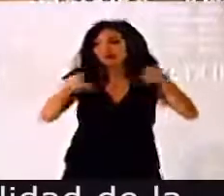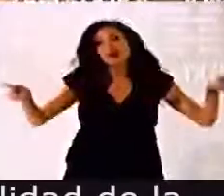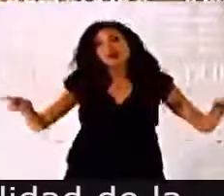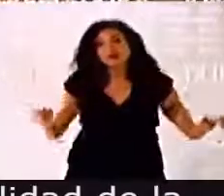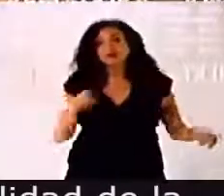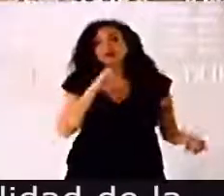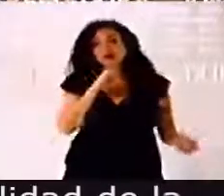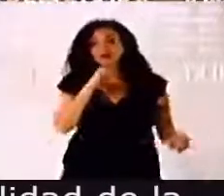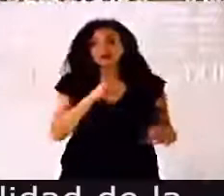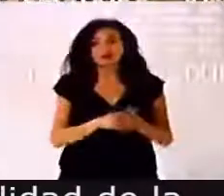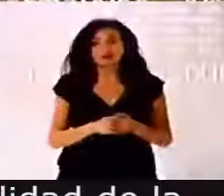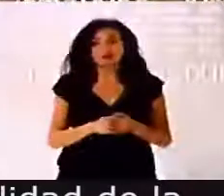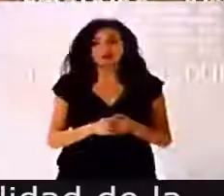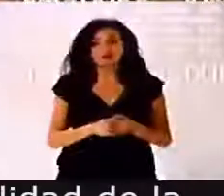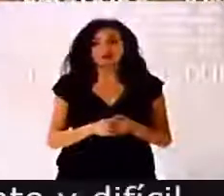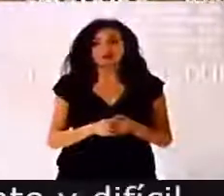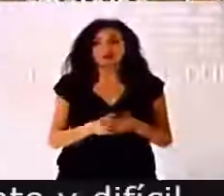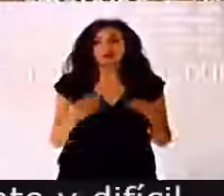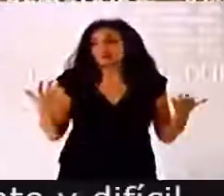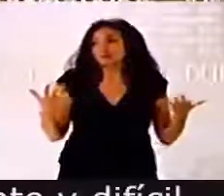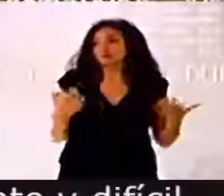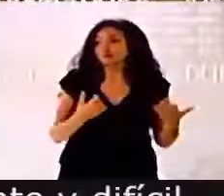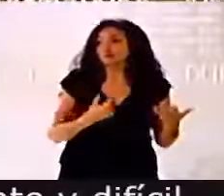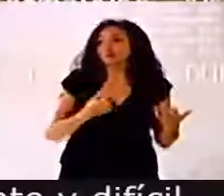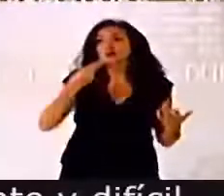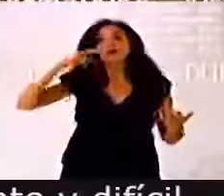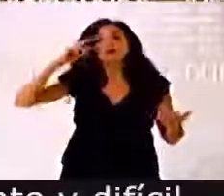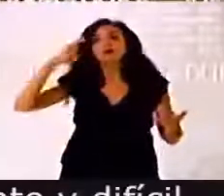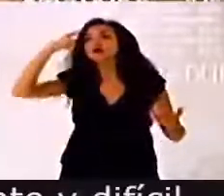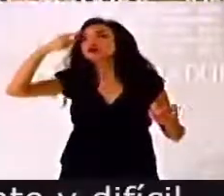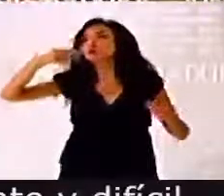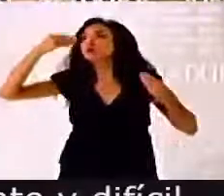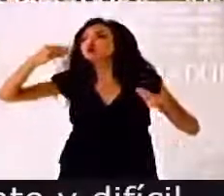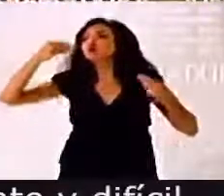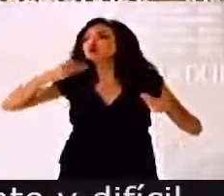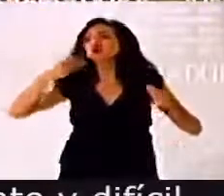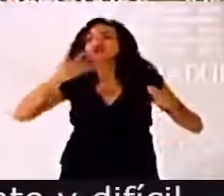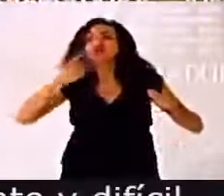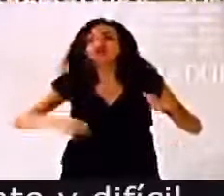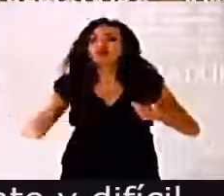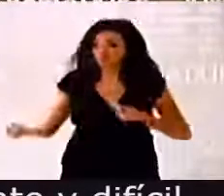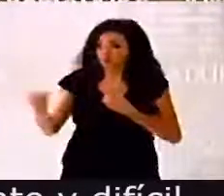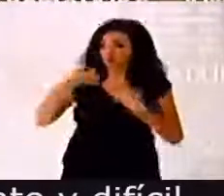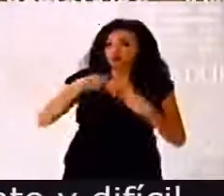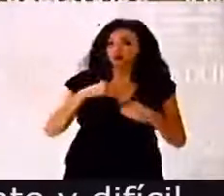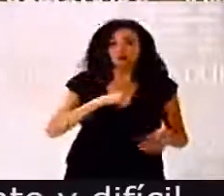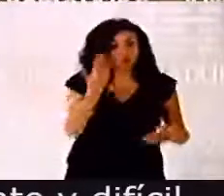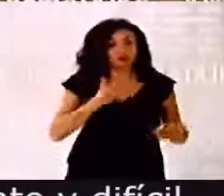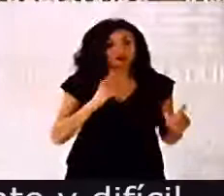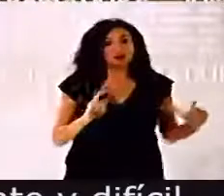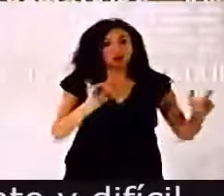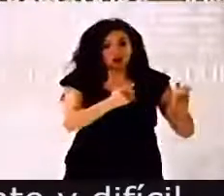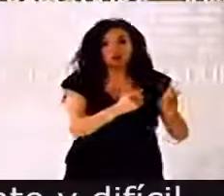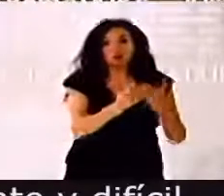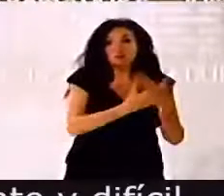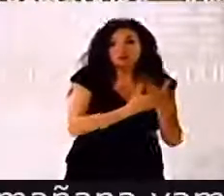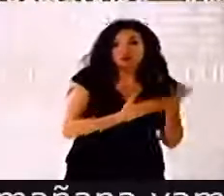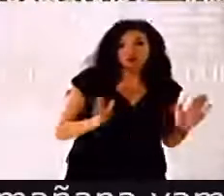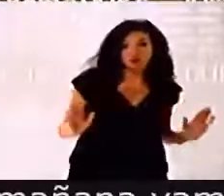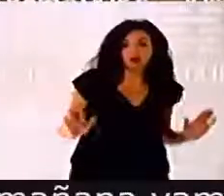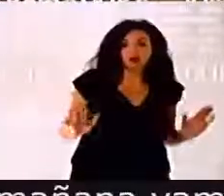difícil. ¿Que quién lo tiene escrita la receta? Que nos la diga, porque mañana vamos a una sectorial de educación con la ministra. Y, por